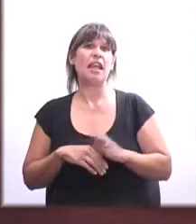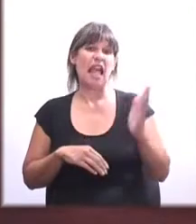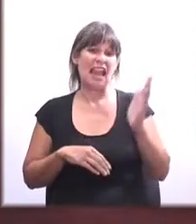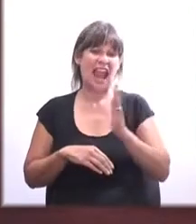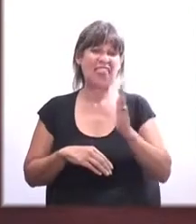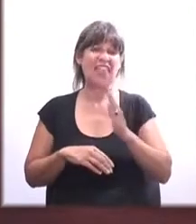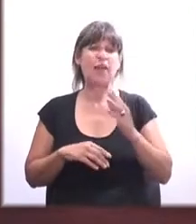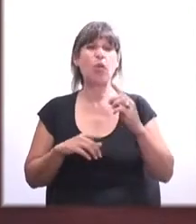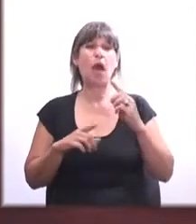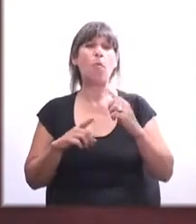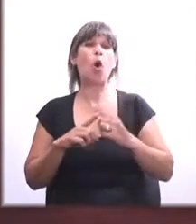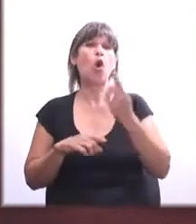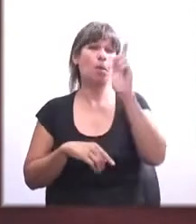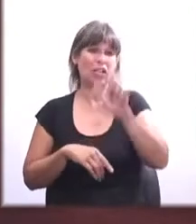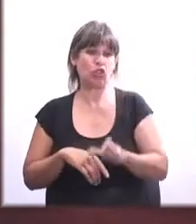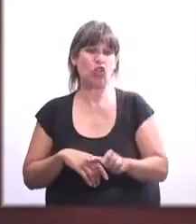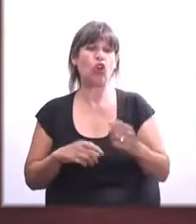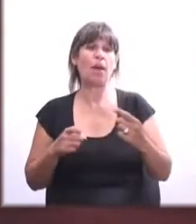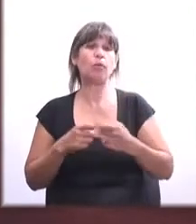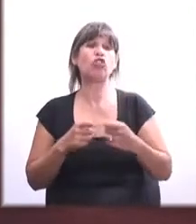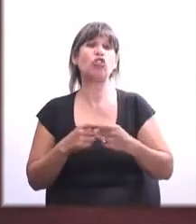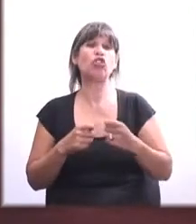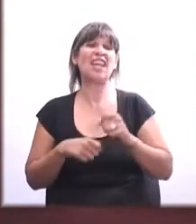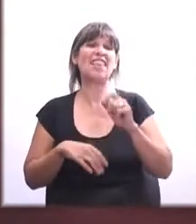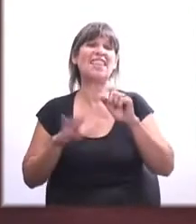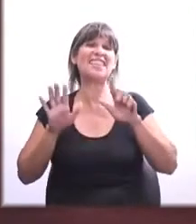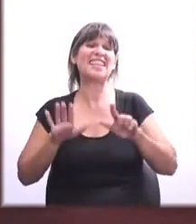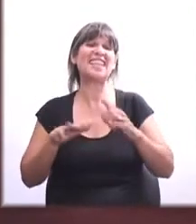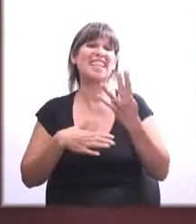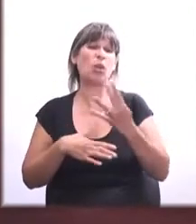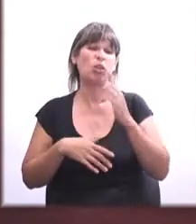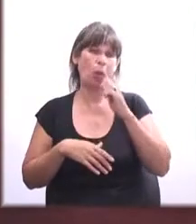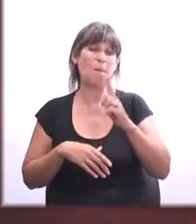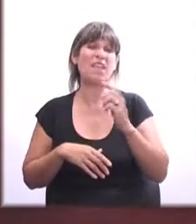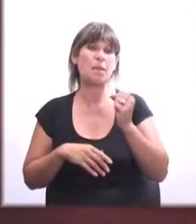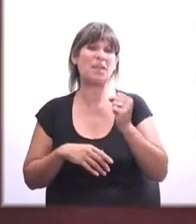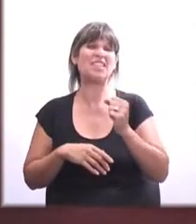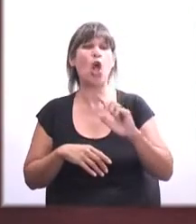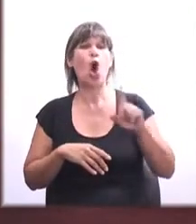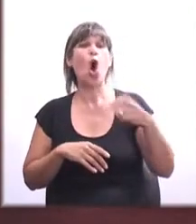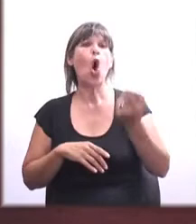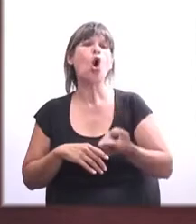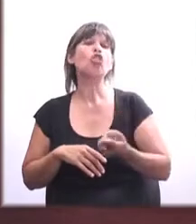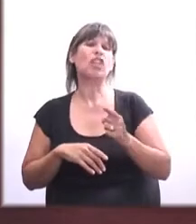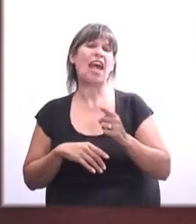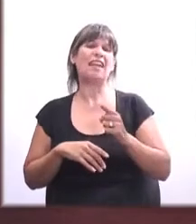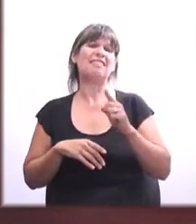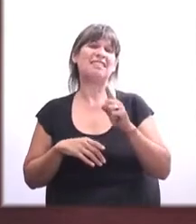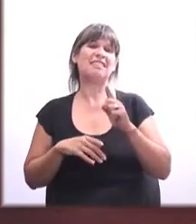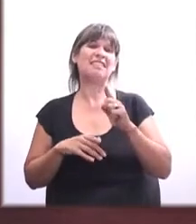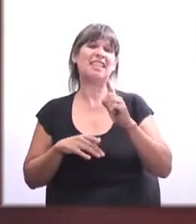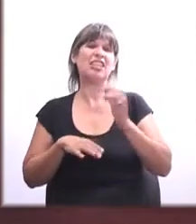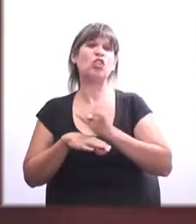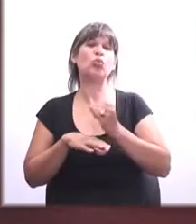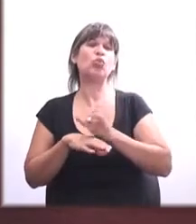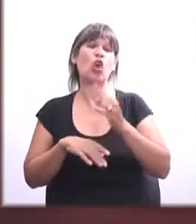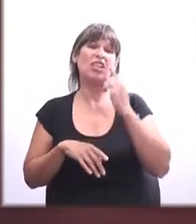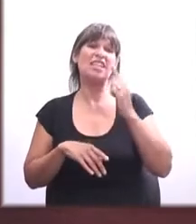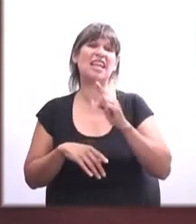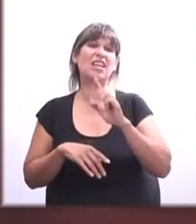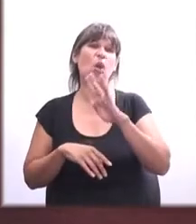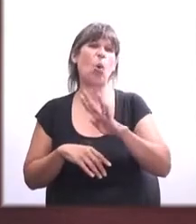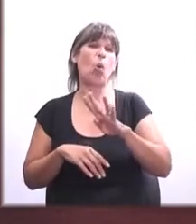por activo era de 74.000 pesos. Otras mutualistas en 40 y pico y otras en alrededor